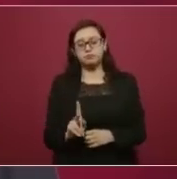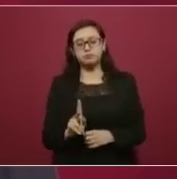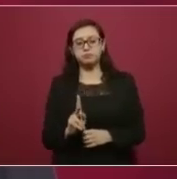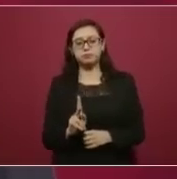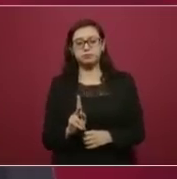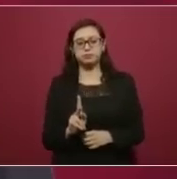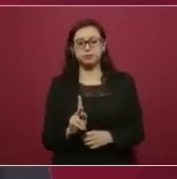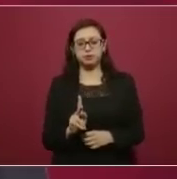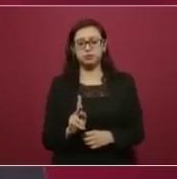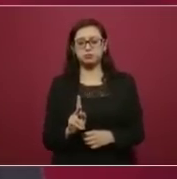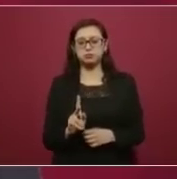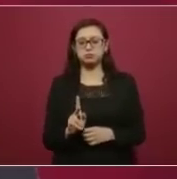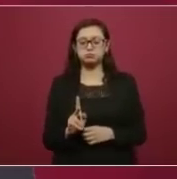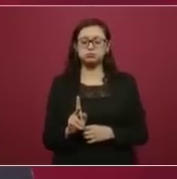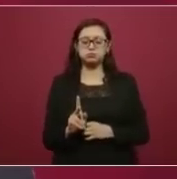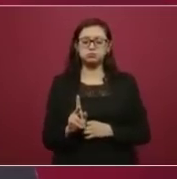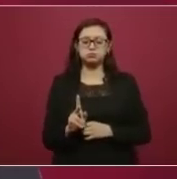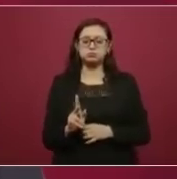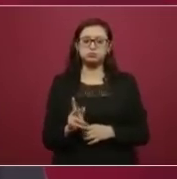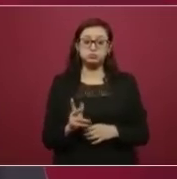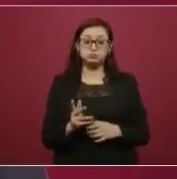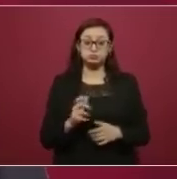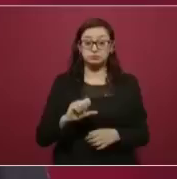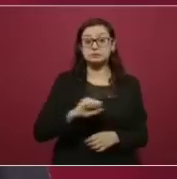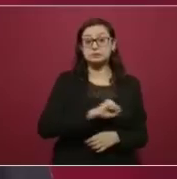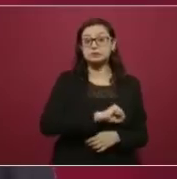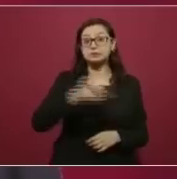hay aumentos porque